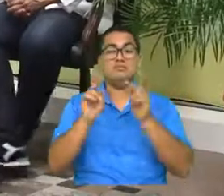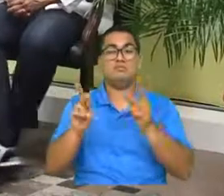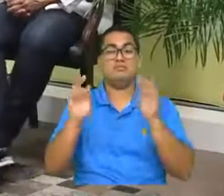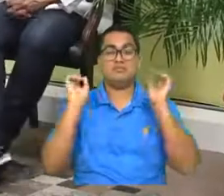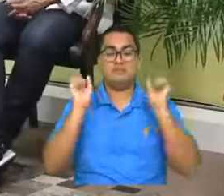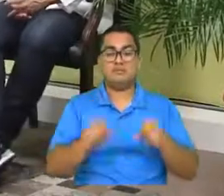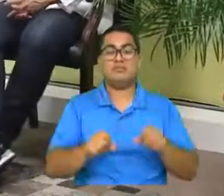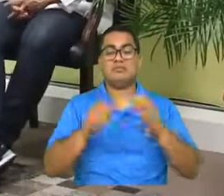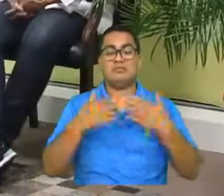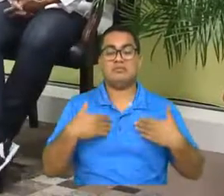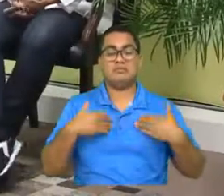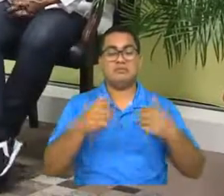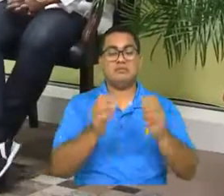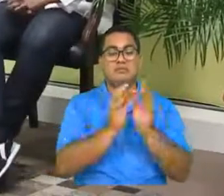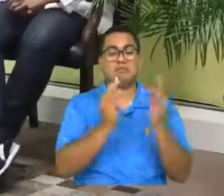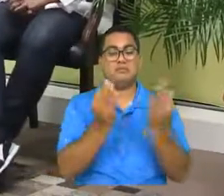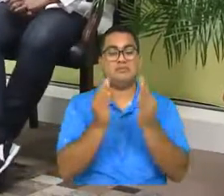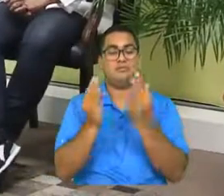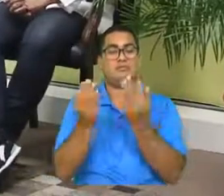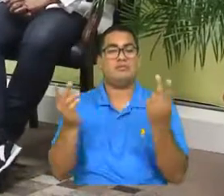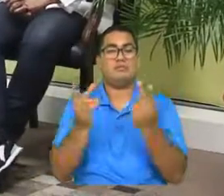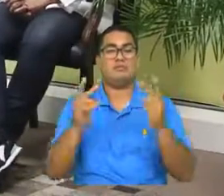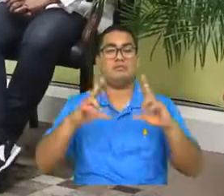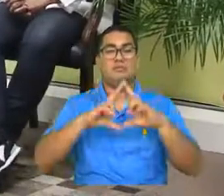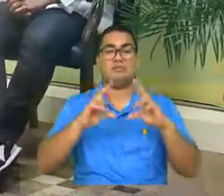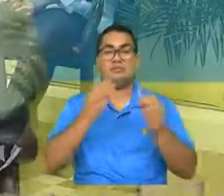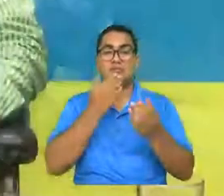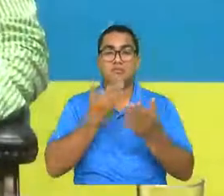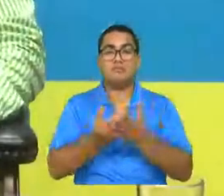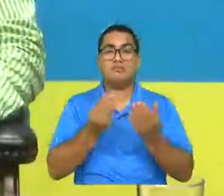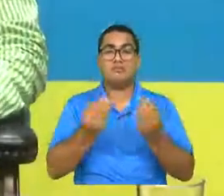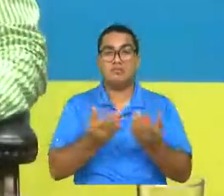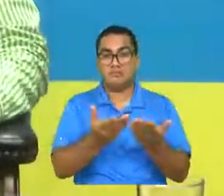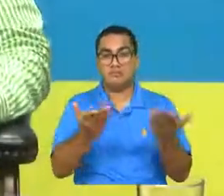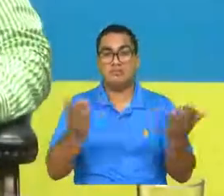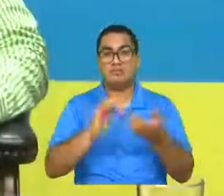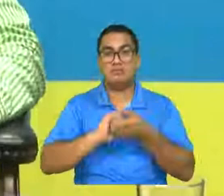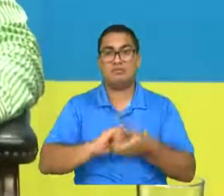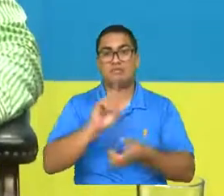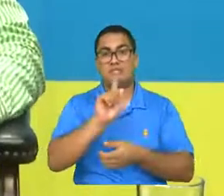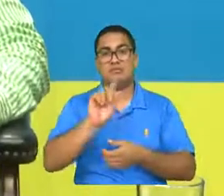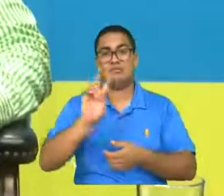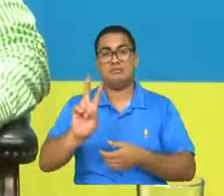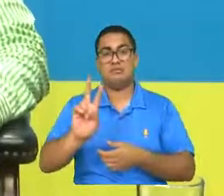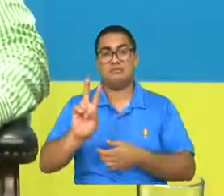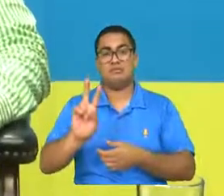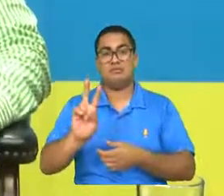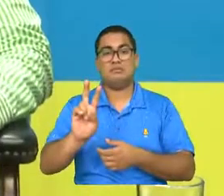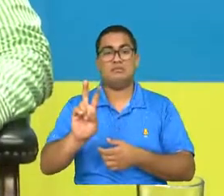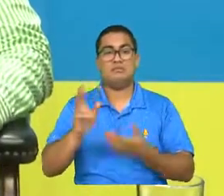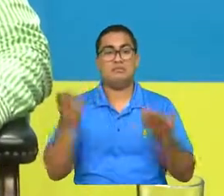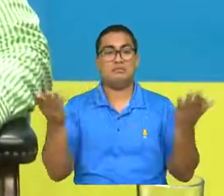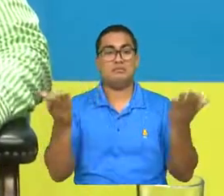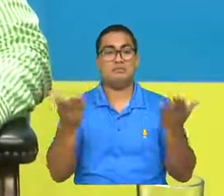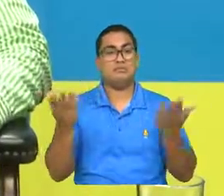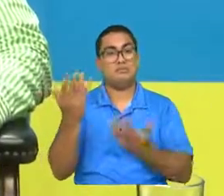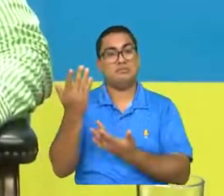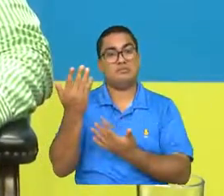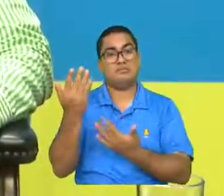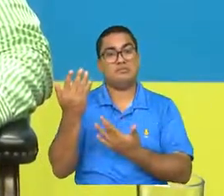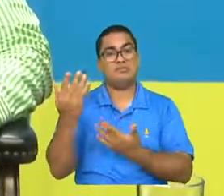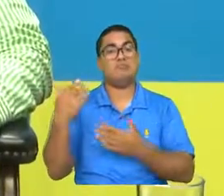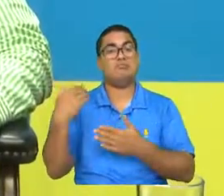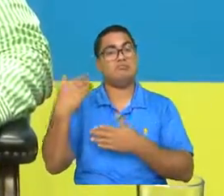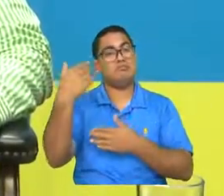tengamos salud en todas las familias nicaragüenses. Gracias también a usted, amigo televidente, por su fiel sintonía. Le esperamos en